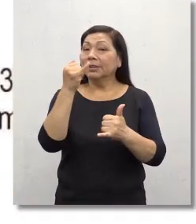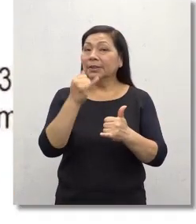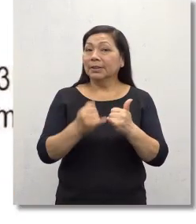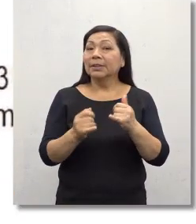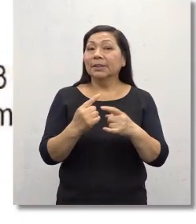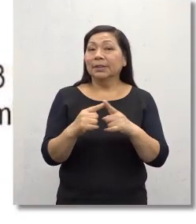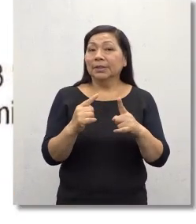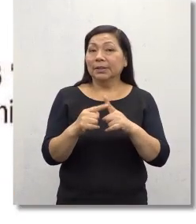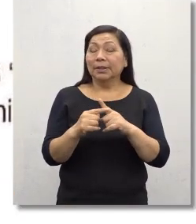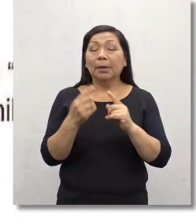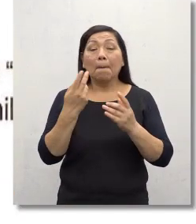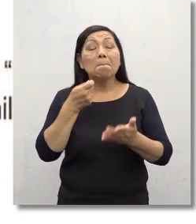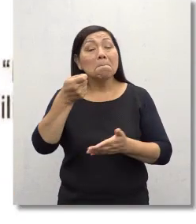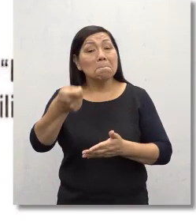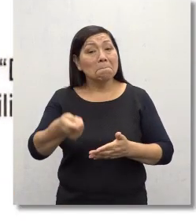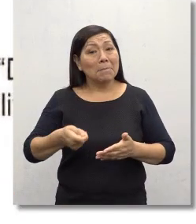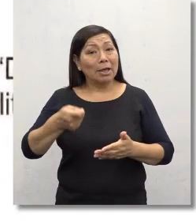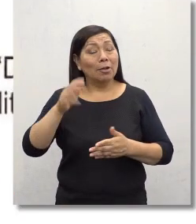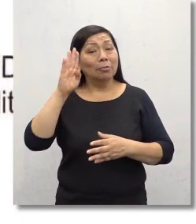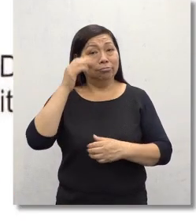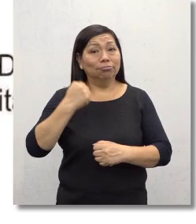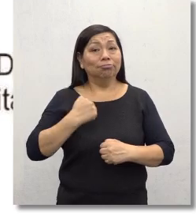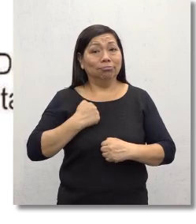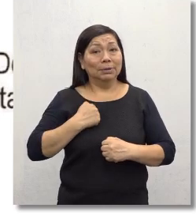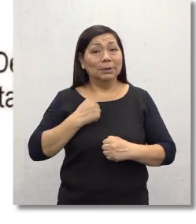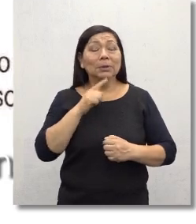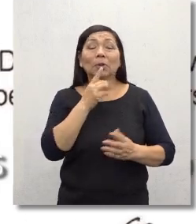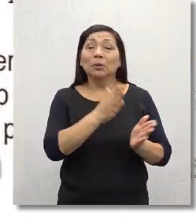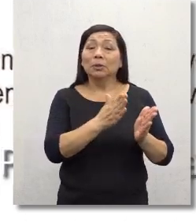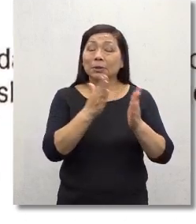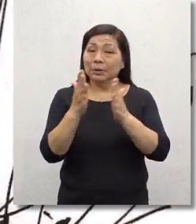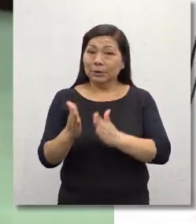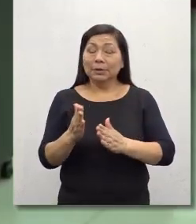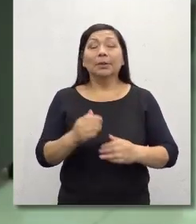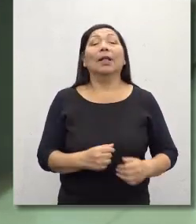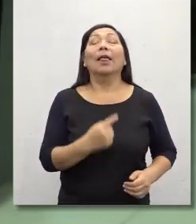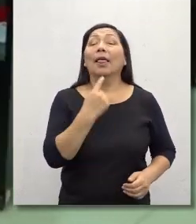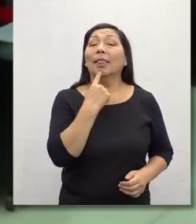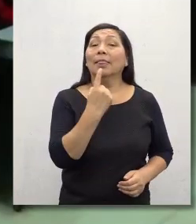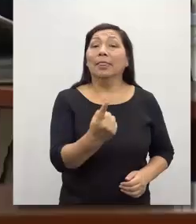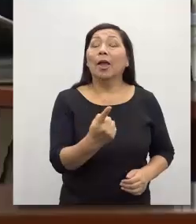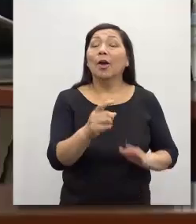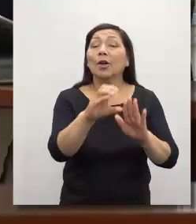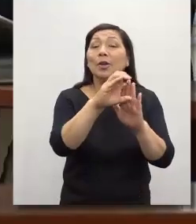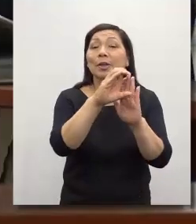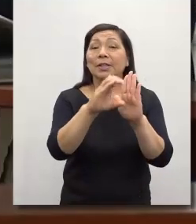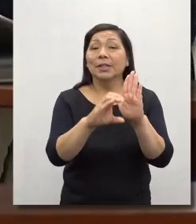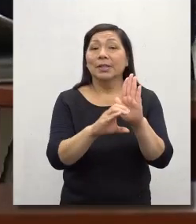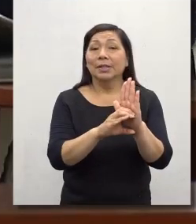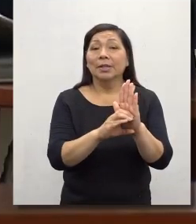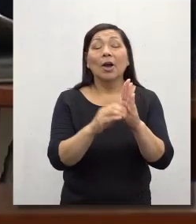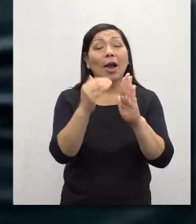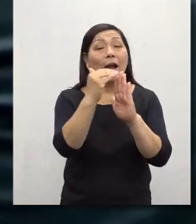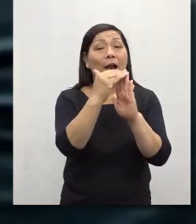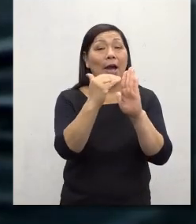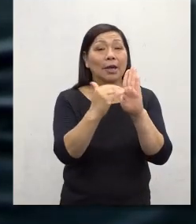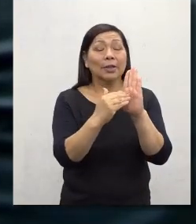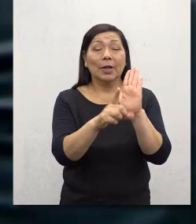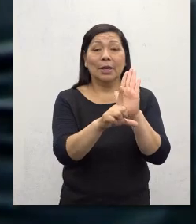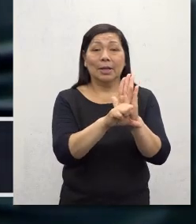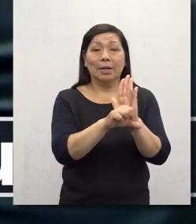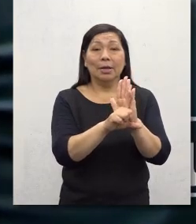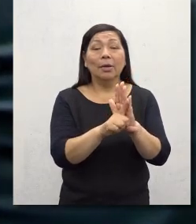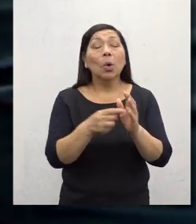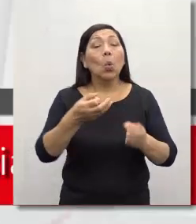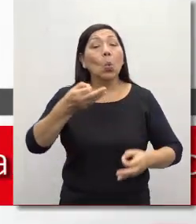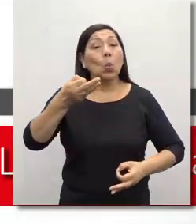a diferencias de pensiones de Fuerzas Armadas y policiales. Ratifican constitucionalidad de artículo de la ley de